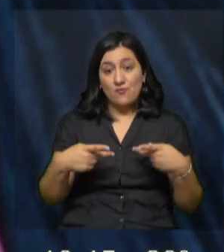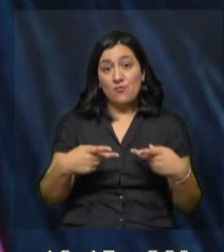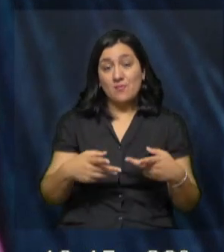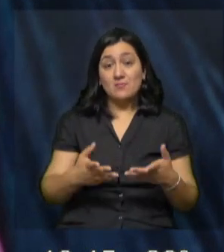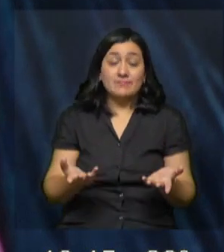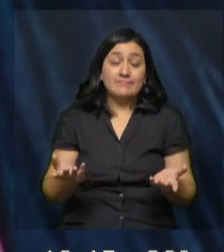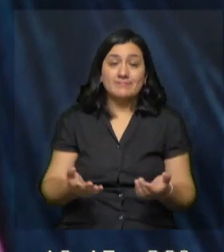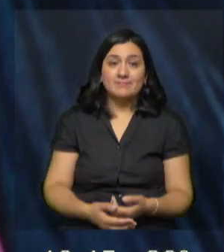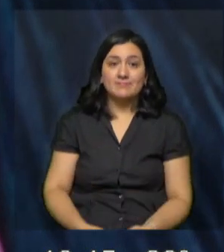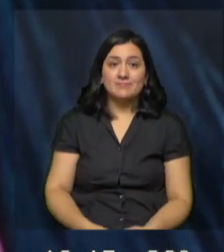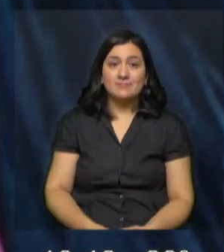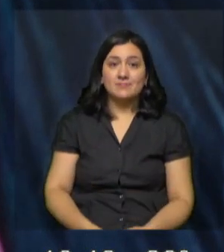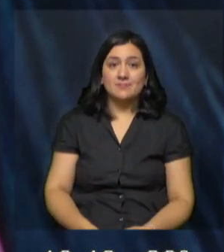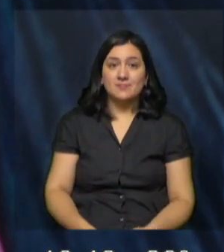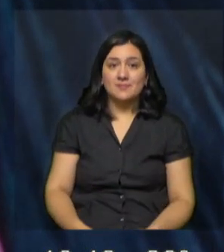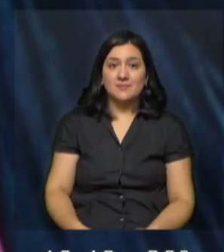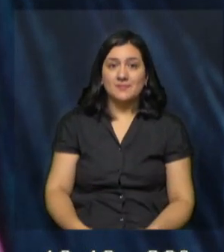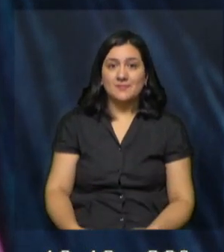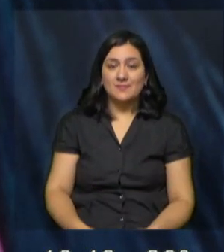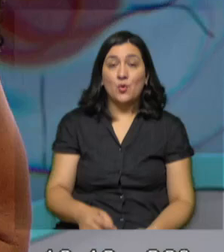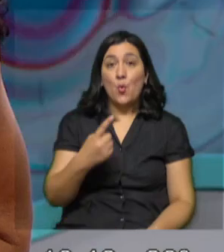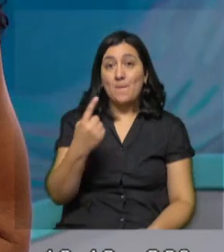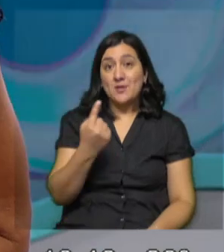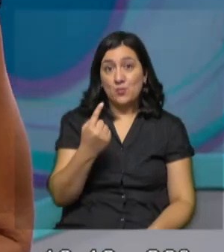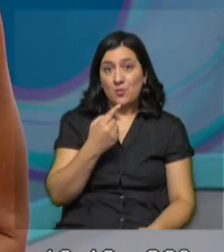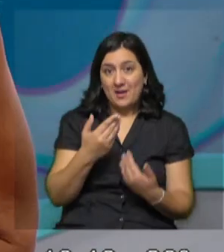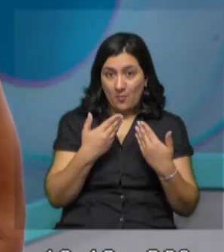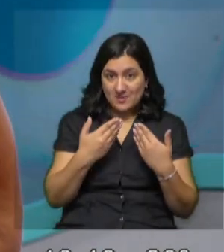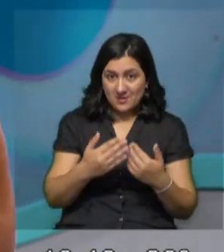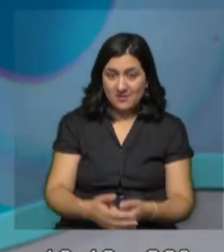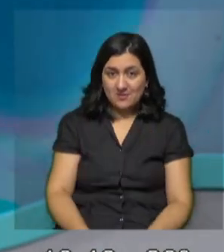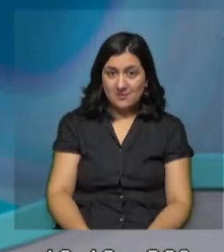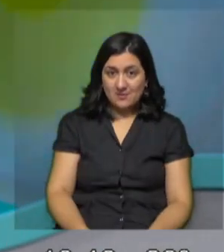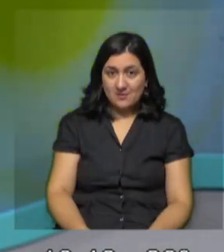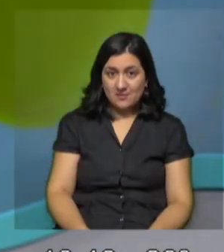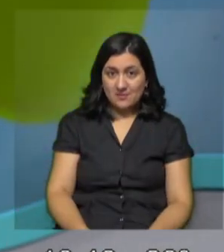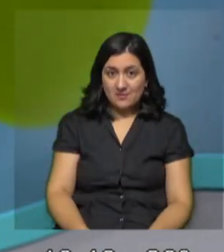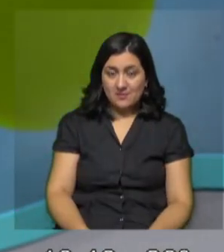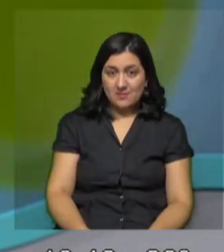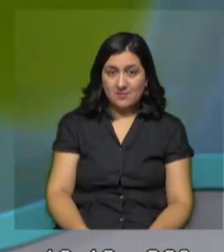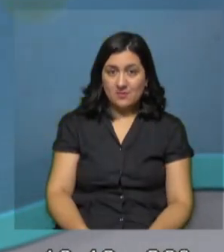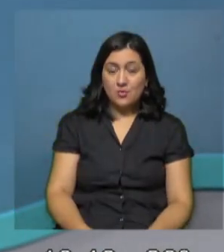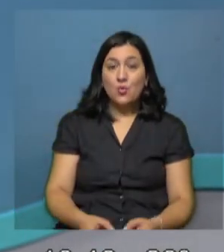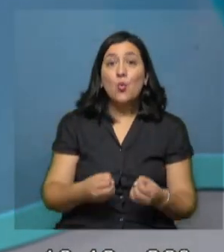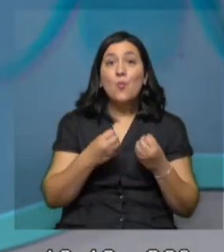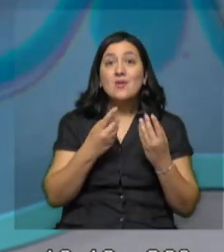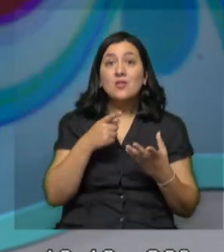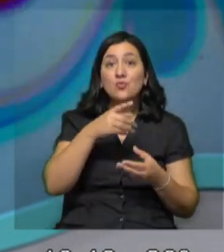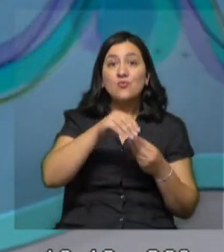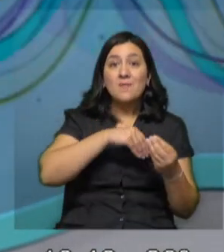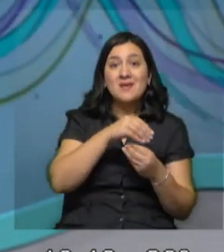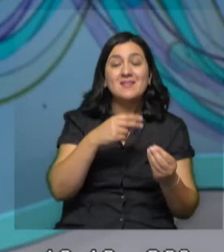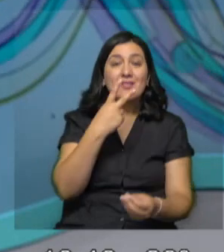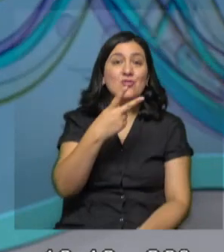y es parte de, y hay que hacerse cargo. Me queda un minuto de conversación. Penúltima pregunta, ¿cómo está tu familia? Tenés dos